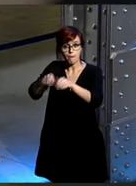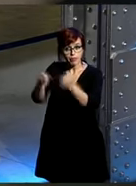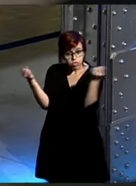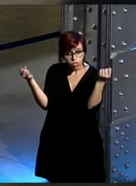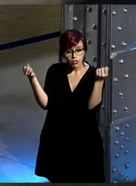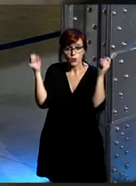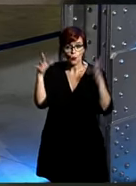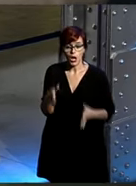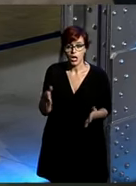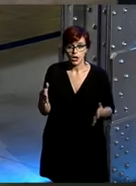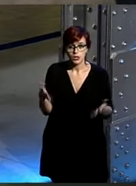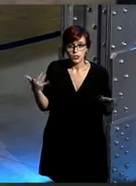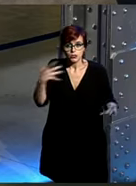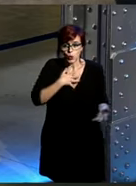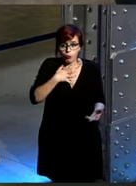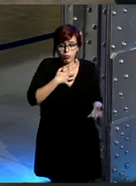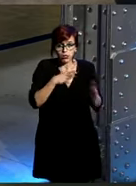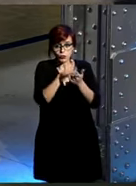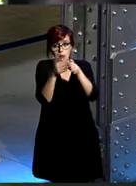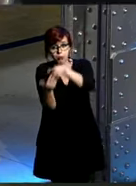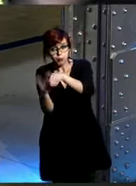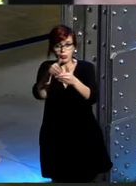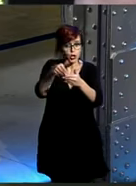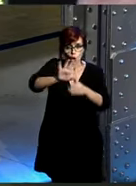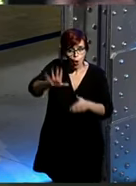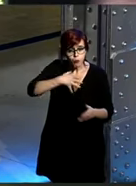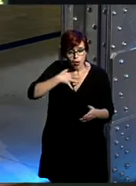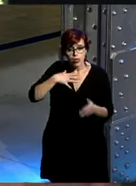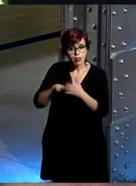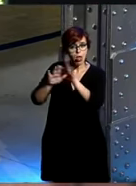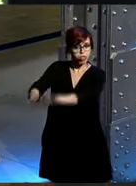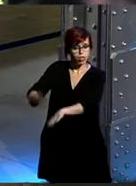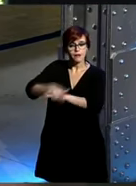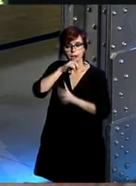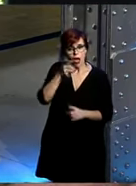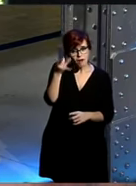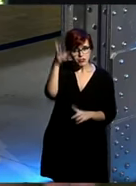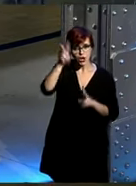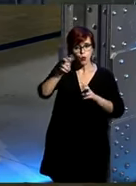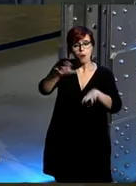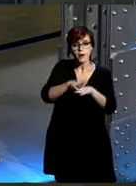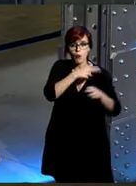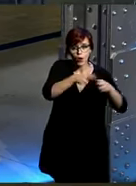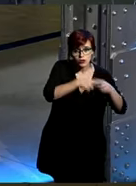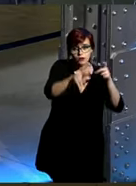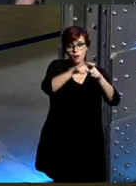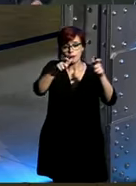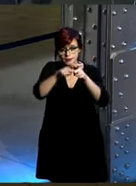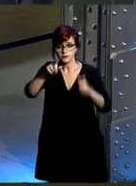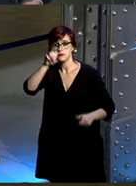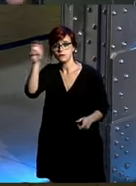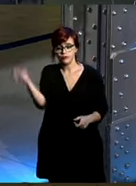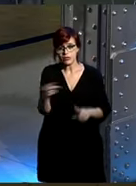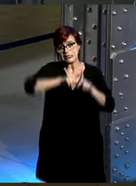Ese desastre. No se puede enderezar el sistema educativo, hay que reinventarlo. Pero para reinventarlo necesitas políticos, necesitas empresarios,